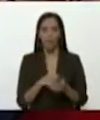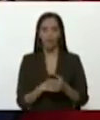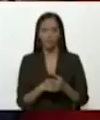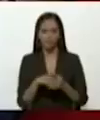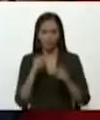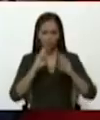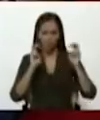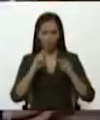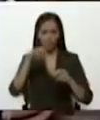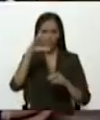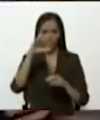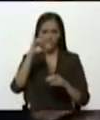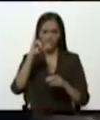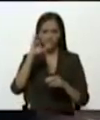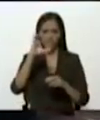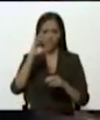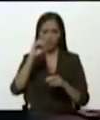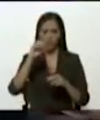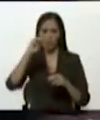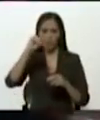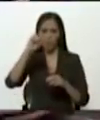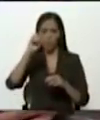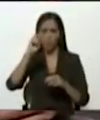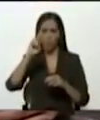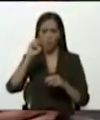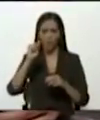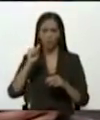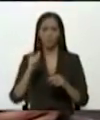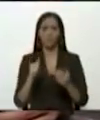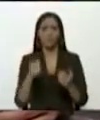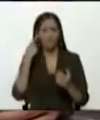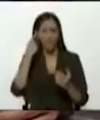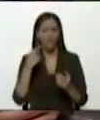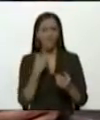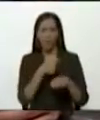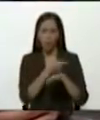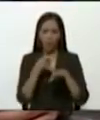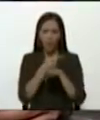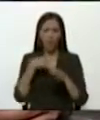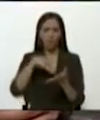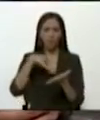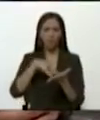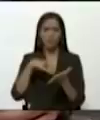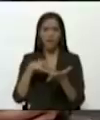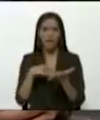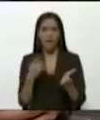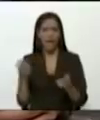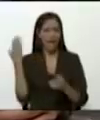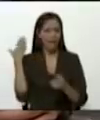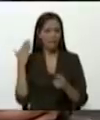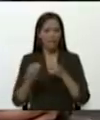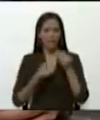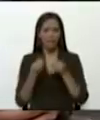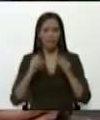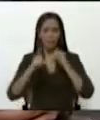día, ustedes saben que el compañero Lacaba a veces prende unos reggaetones o prendía unos reggaetones por Twitter, ¿no?